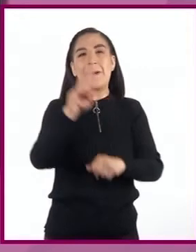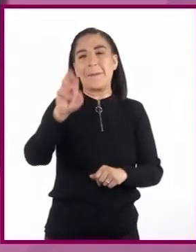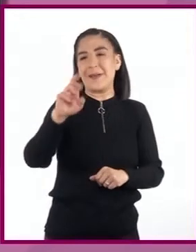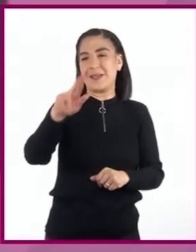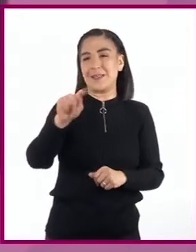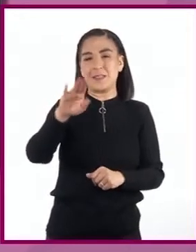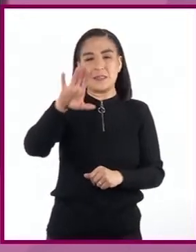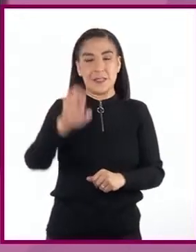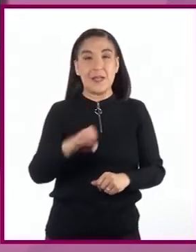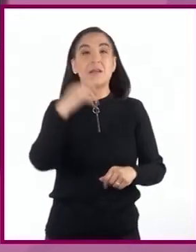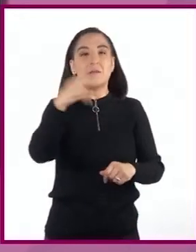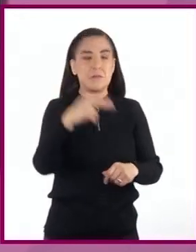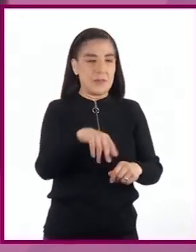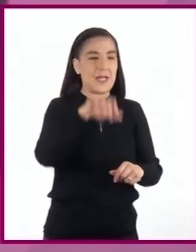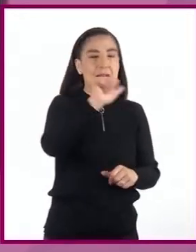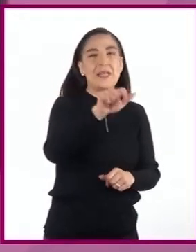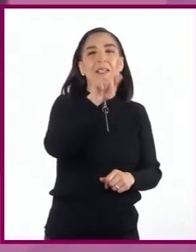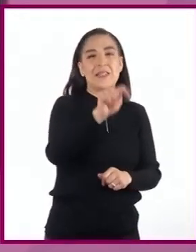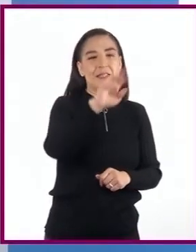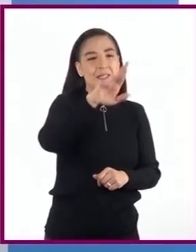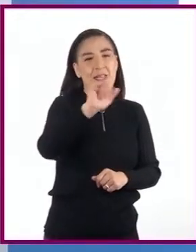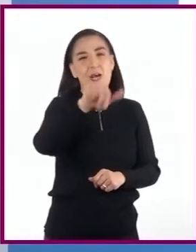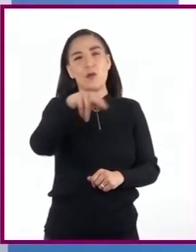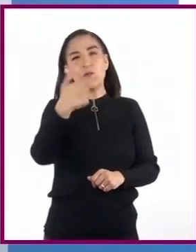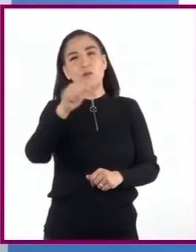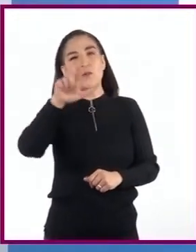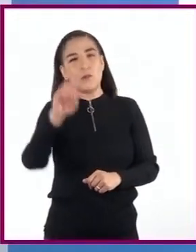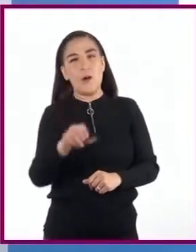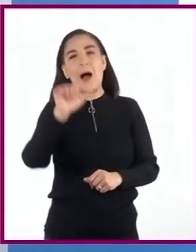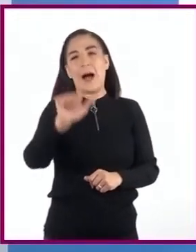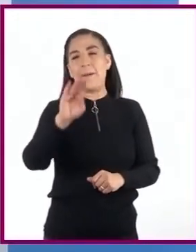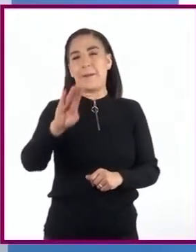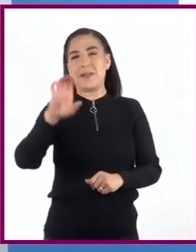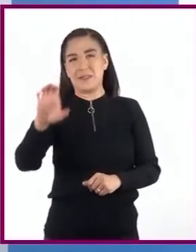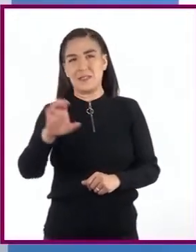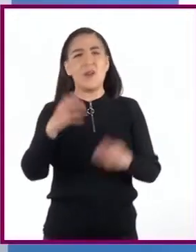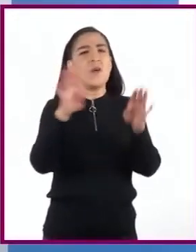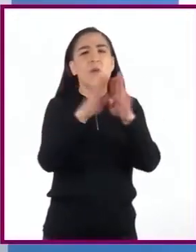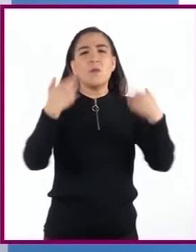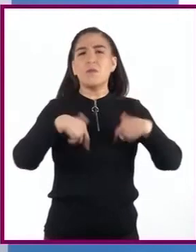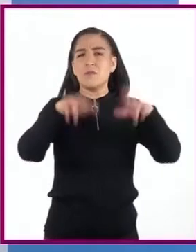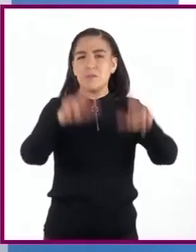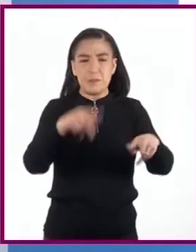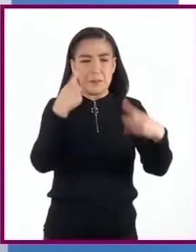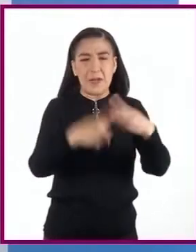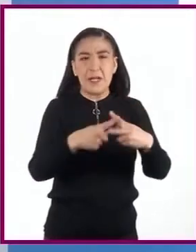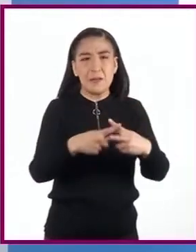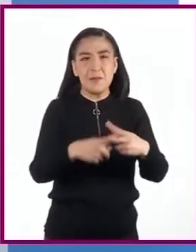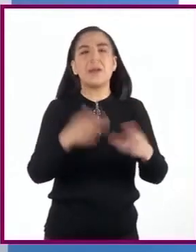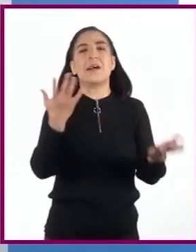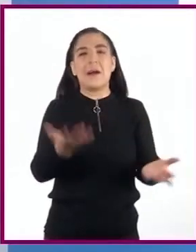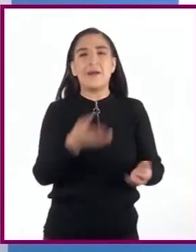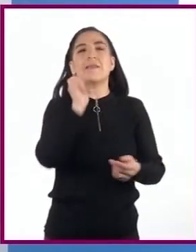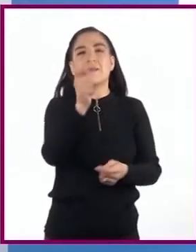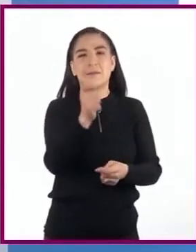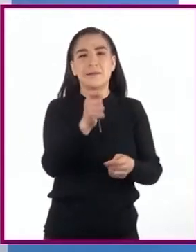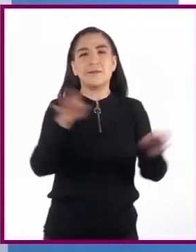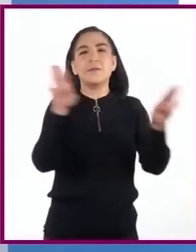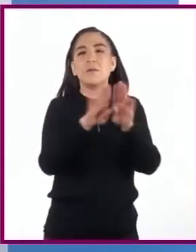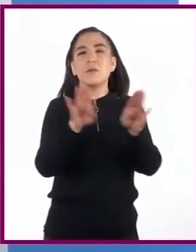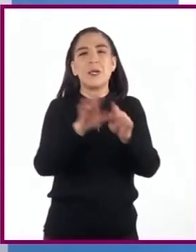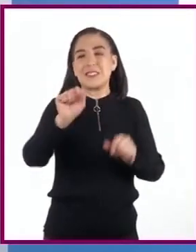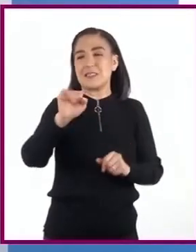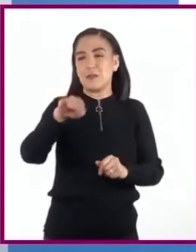lee como triángulo ABC. Para representar matemáticamente la congruencia, se hace uso de un